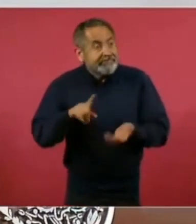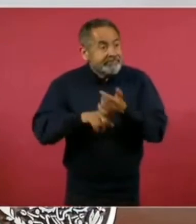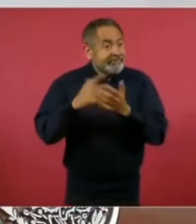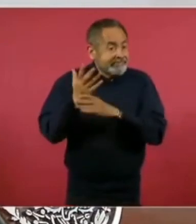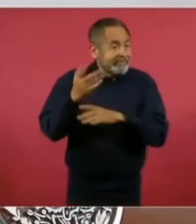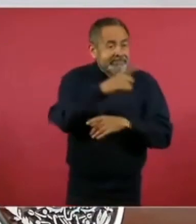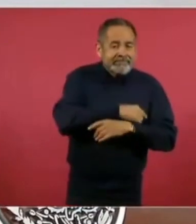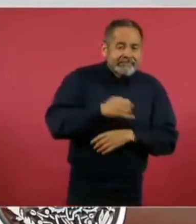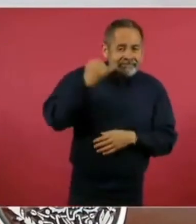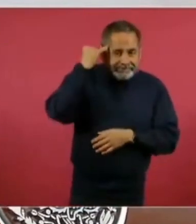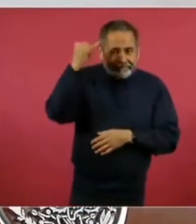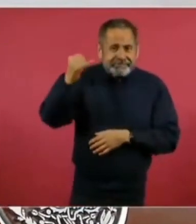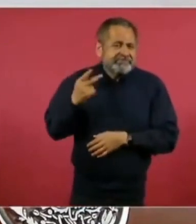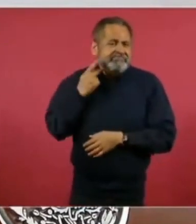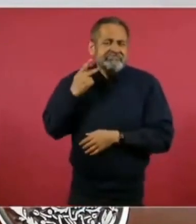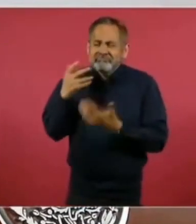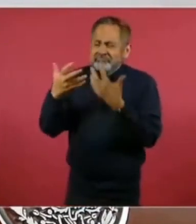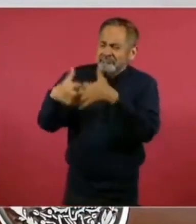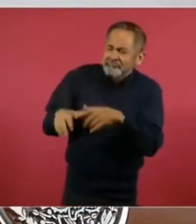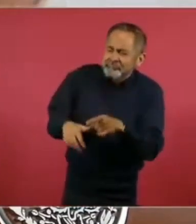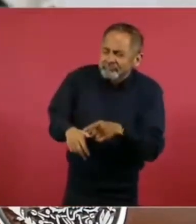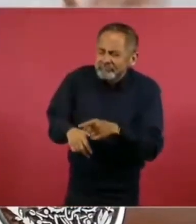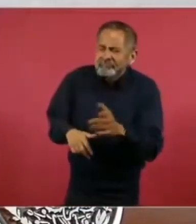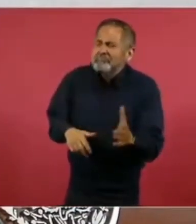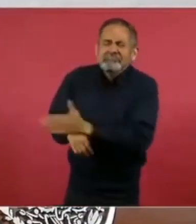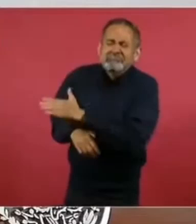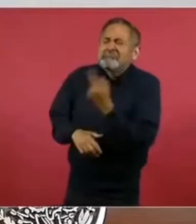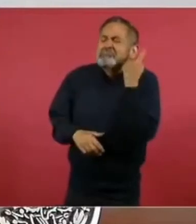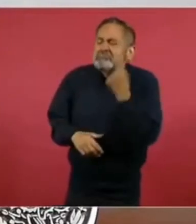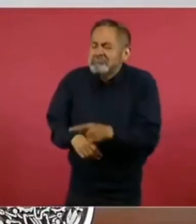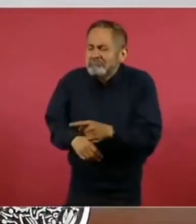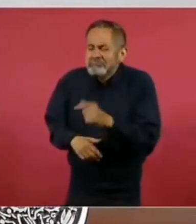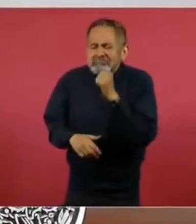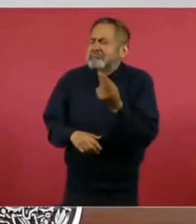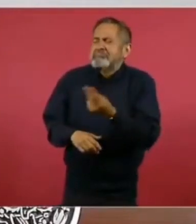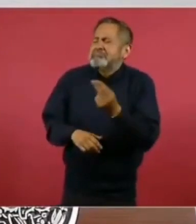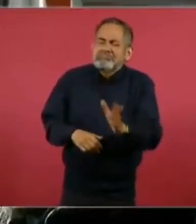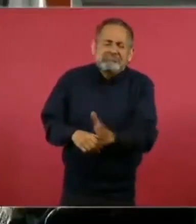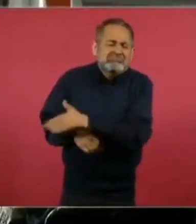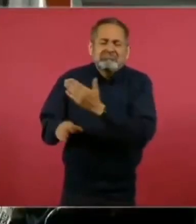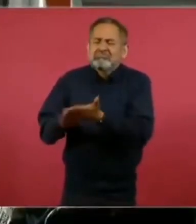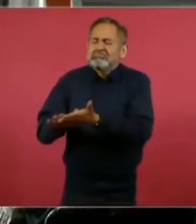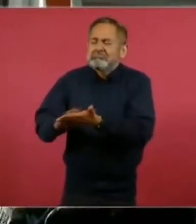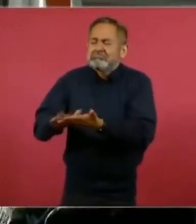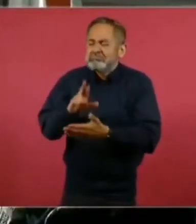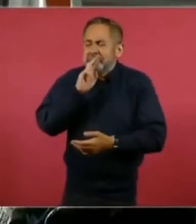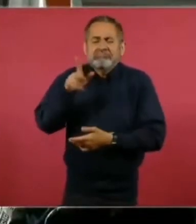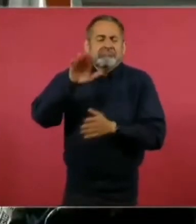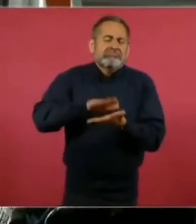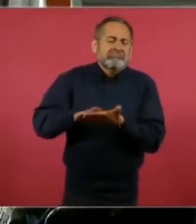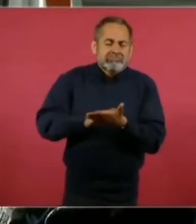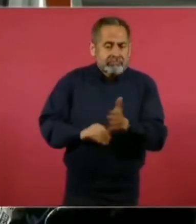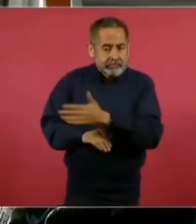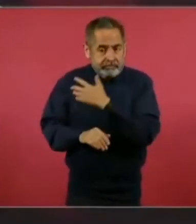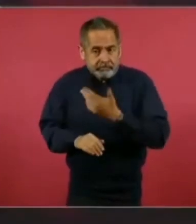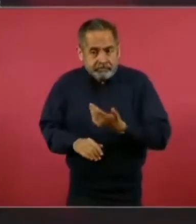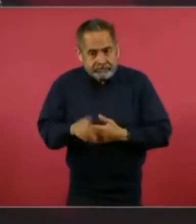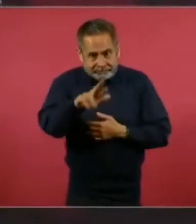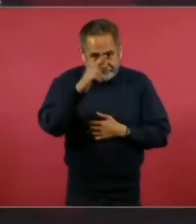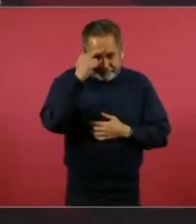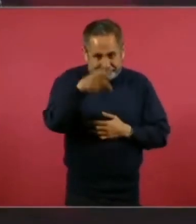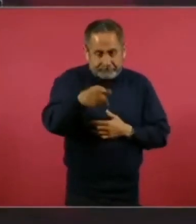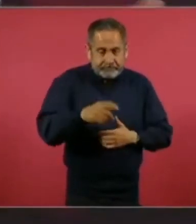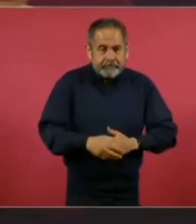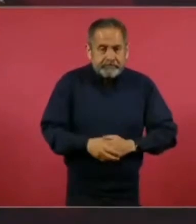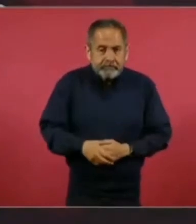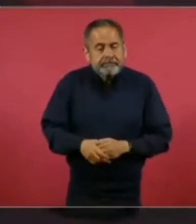mejor política industrial era la que no existía. Sí. ¿Sí te acuerdas de eso, no?